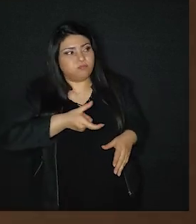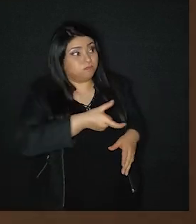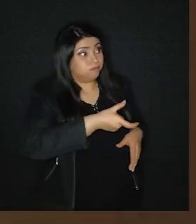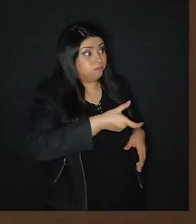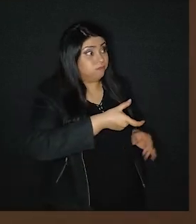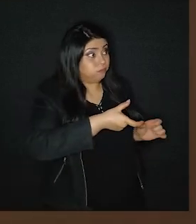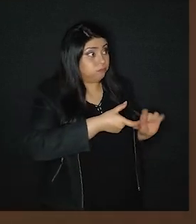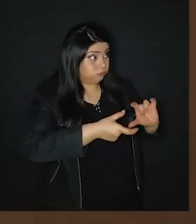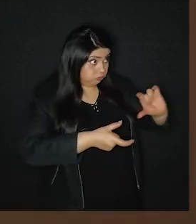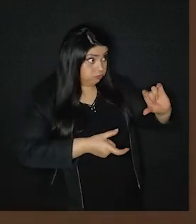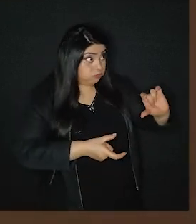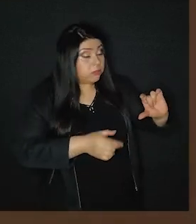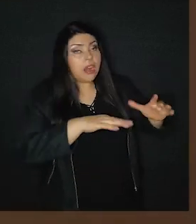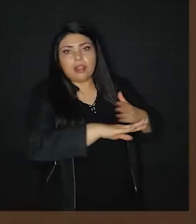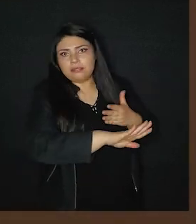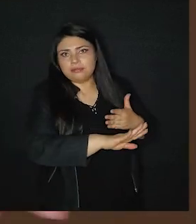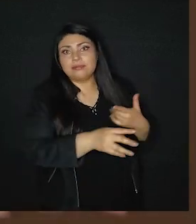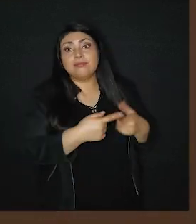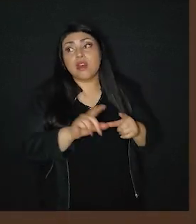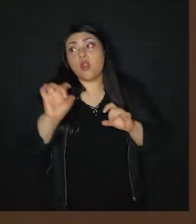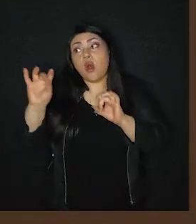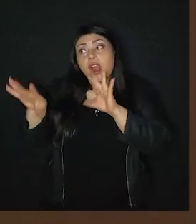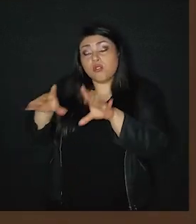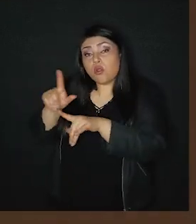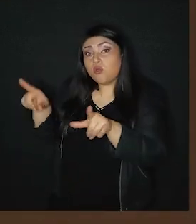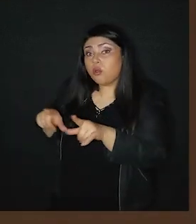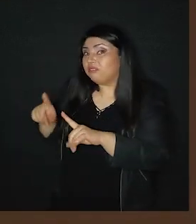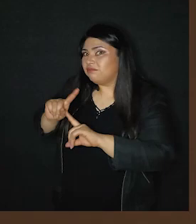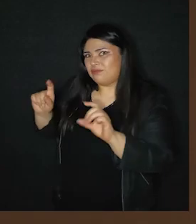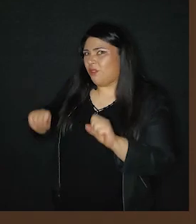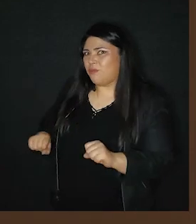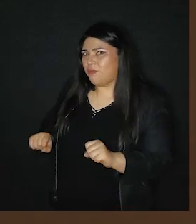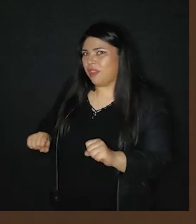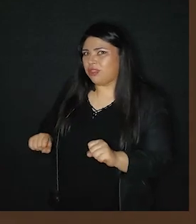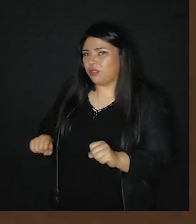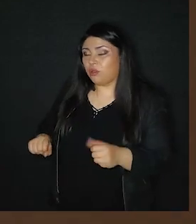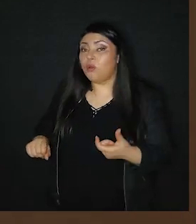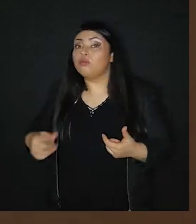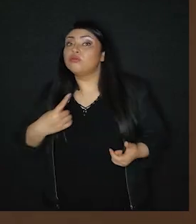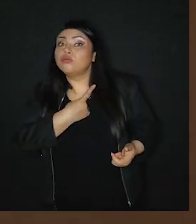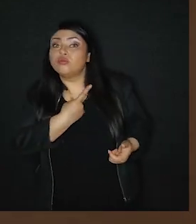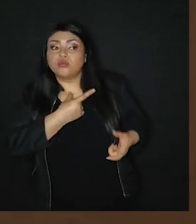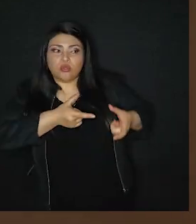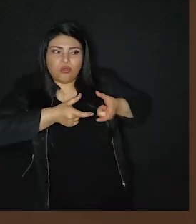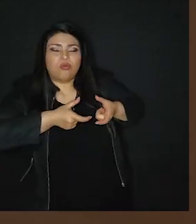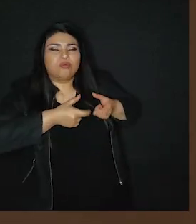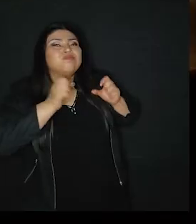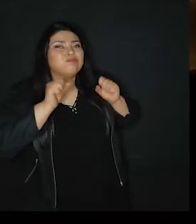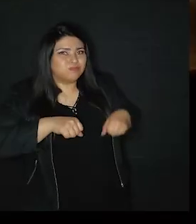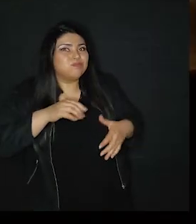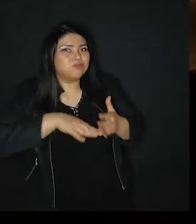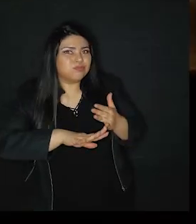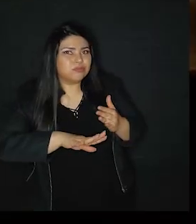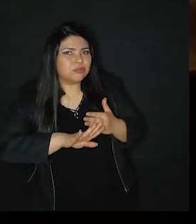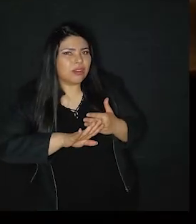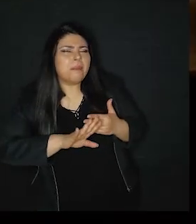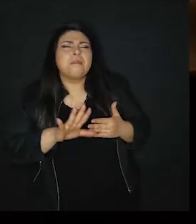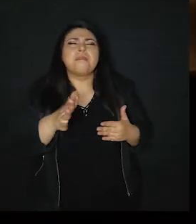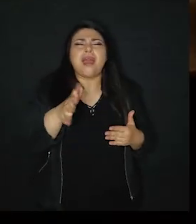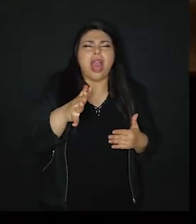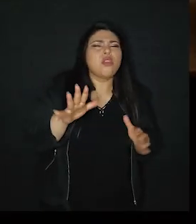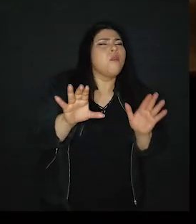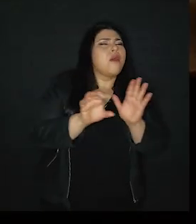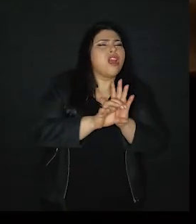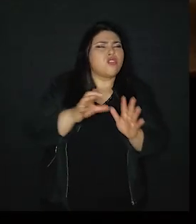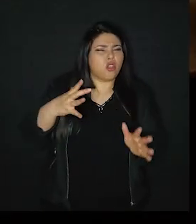no puede acceder Pues de cierta forma Este ejemplo se queda corto muy corto pero nos